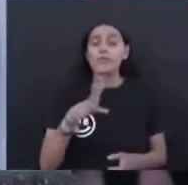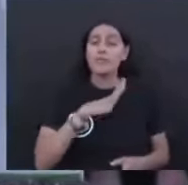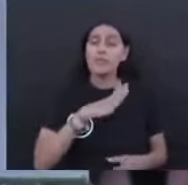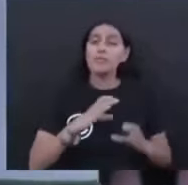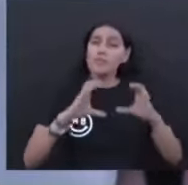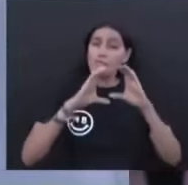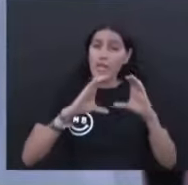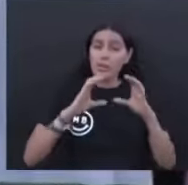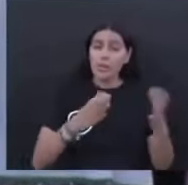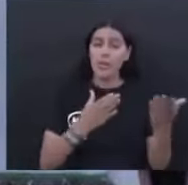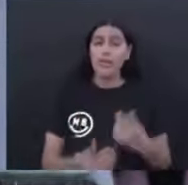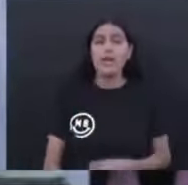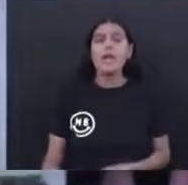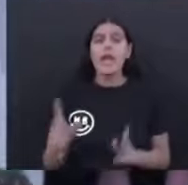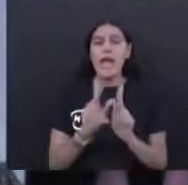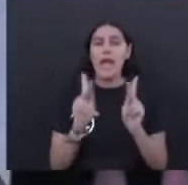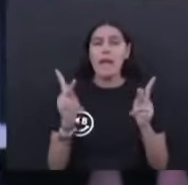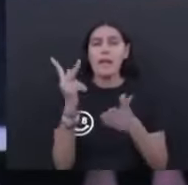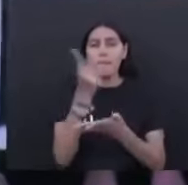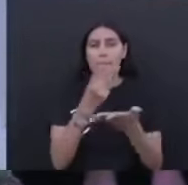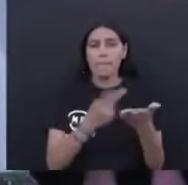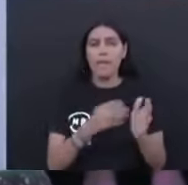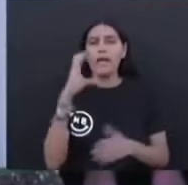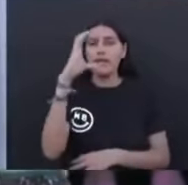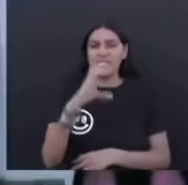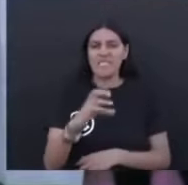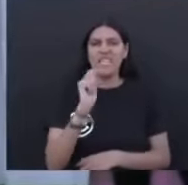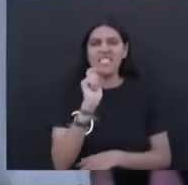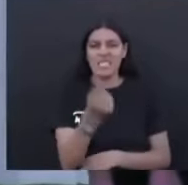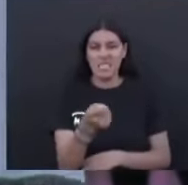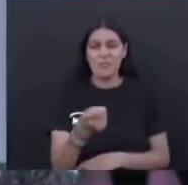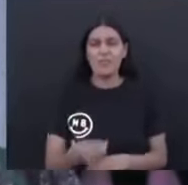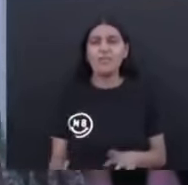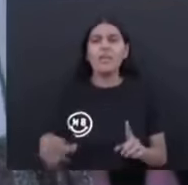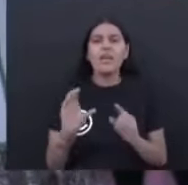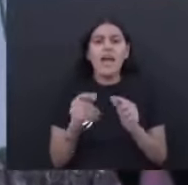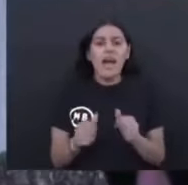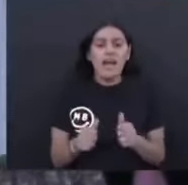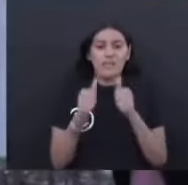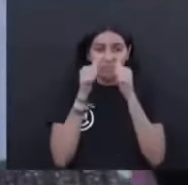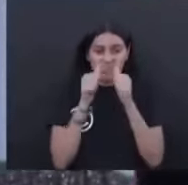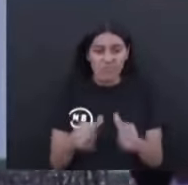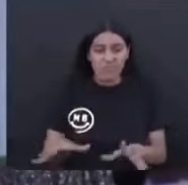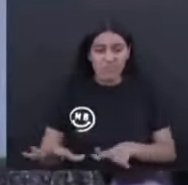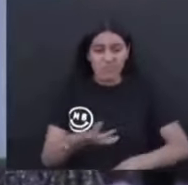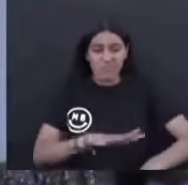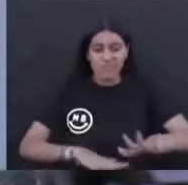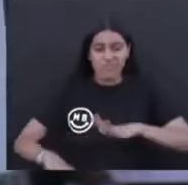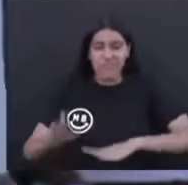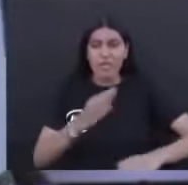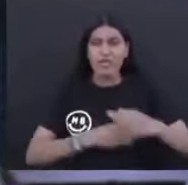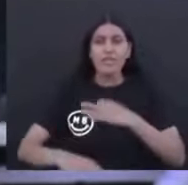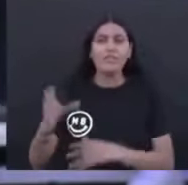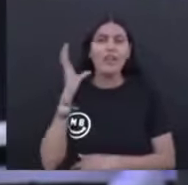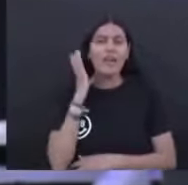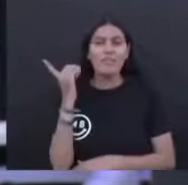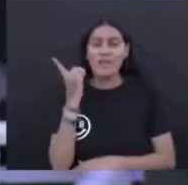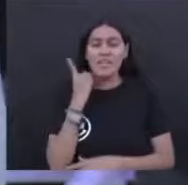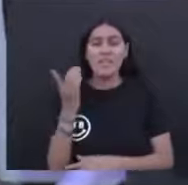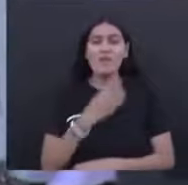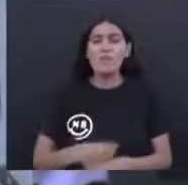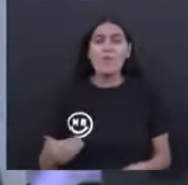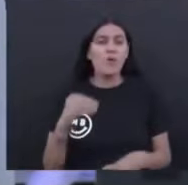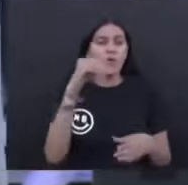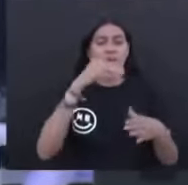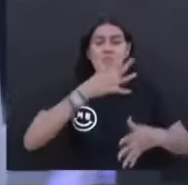El plan C es querer controlar el Congreso, querer poner ministros a modo,